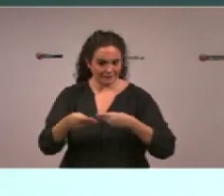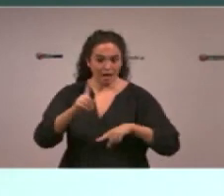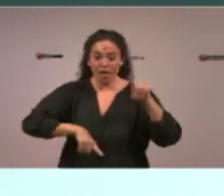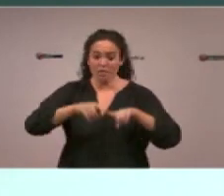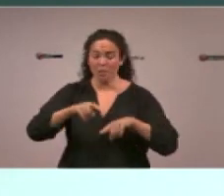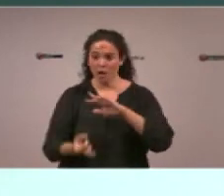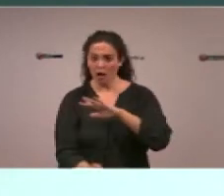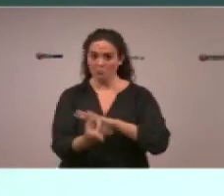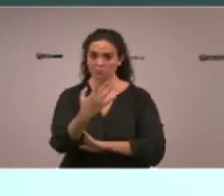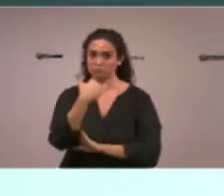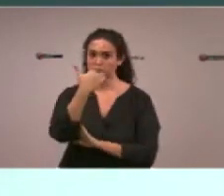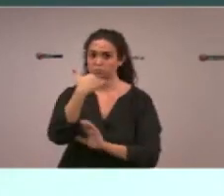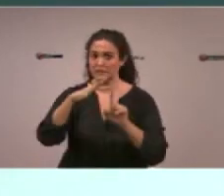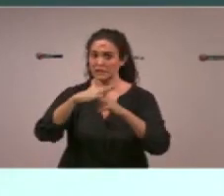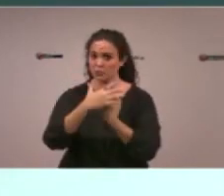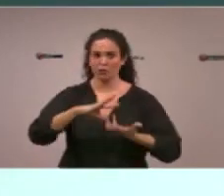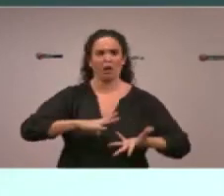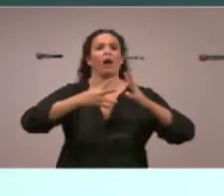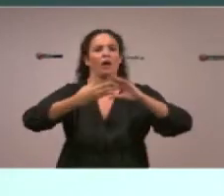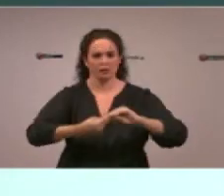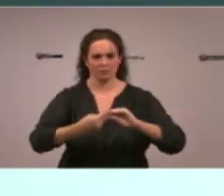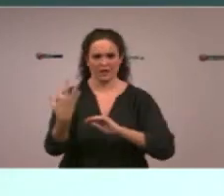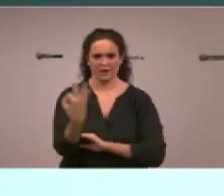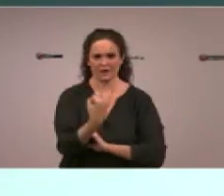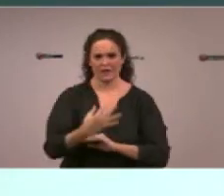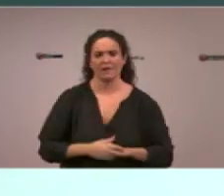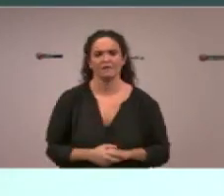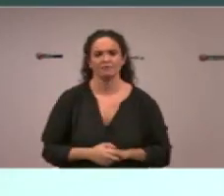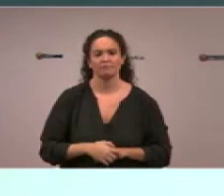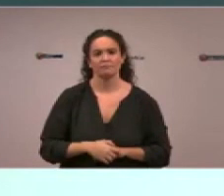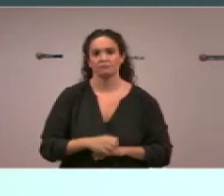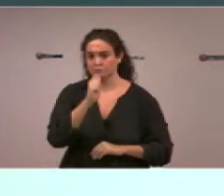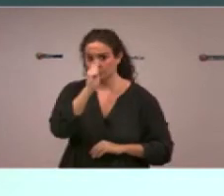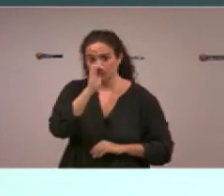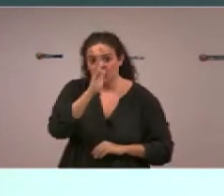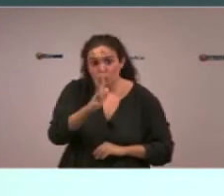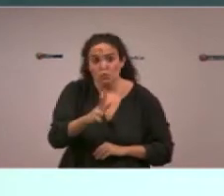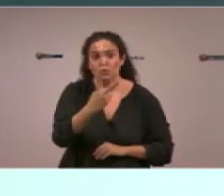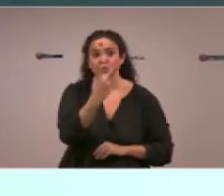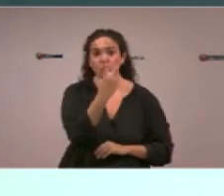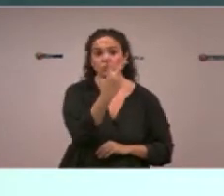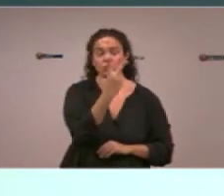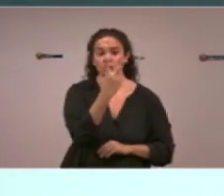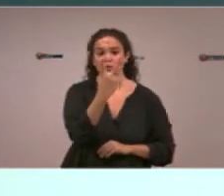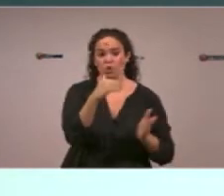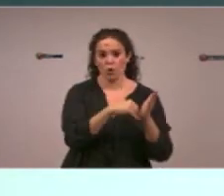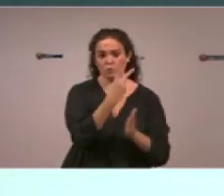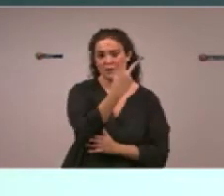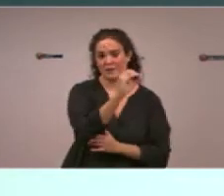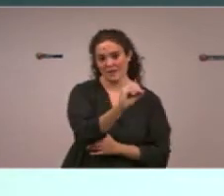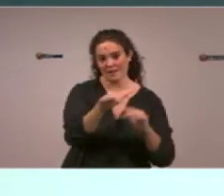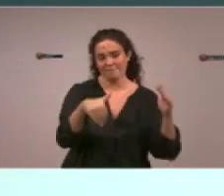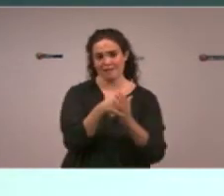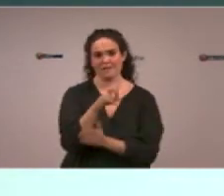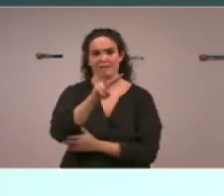adaptándose a las diferentes circunstancias que se produzcan en los años entre el 20 y el 24.